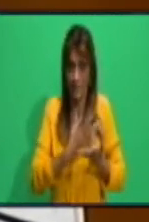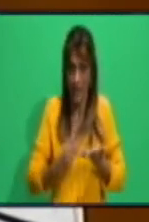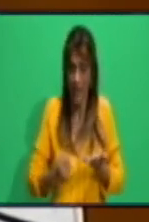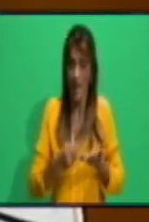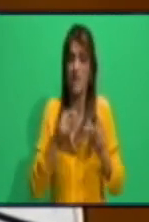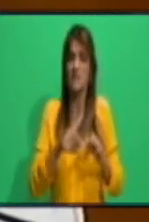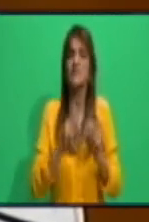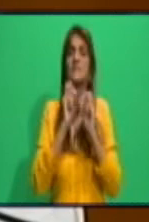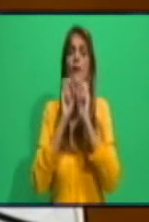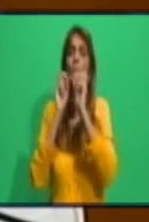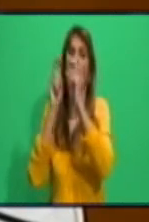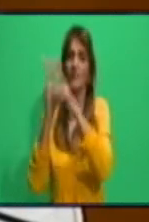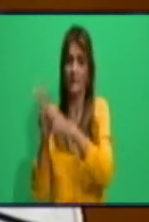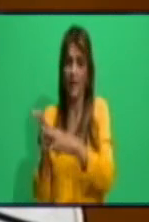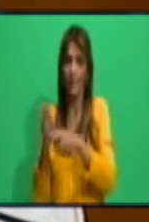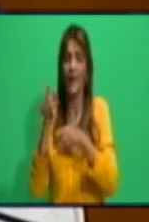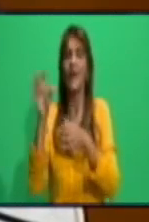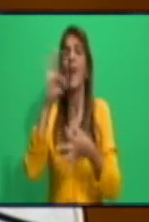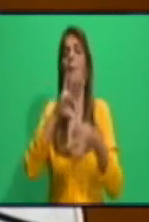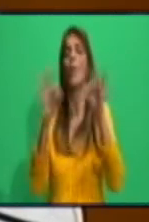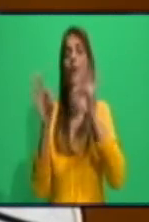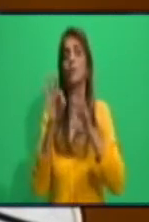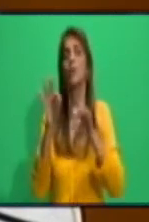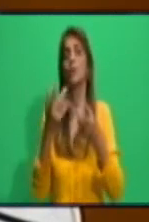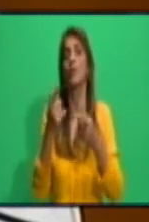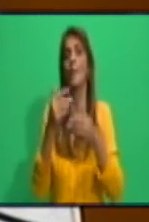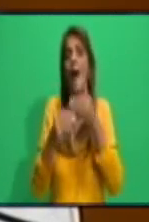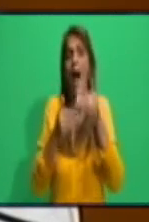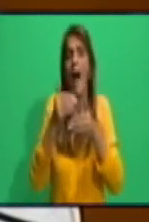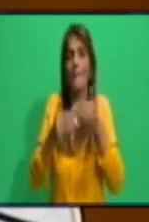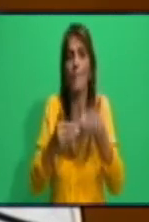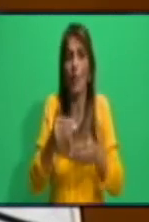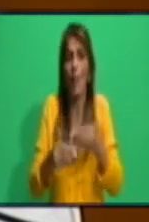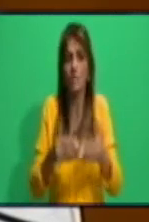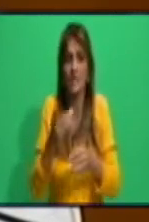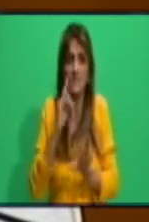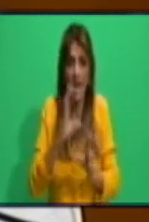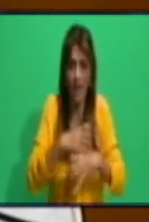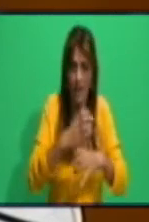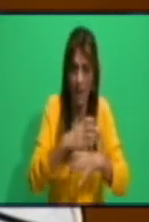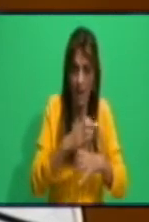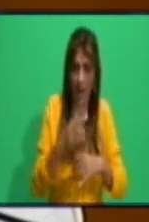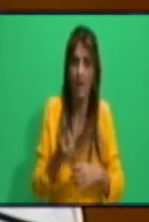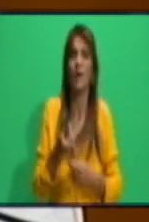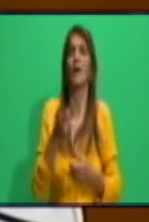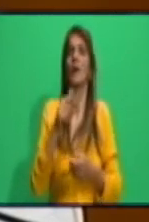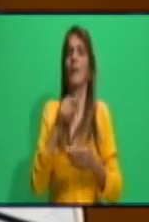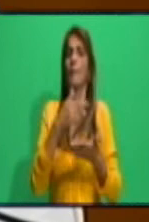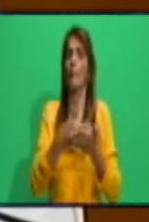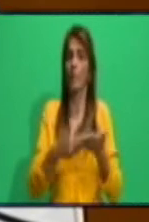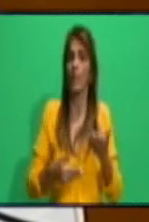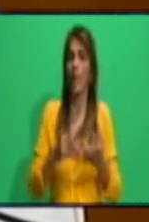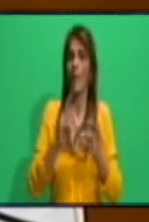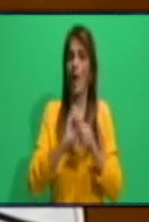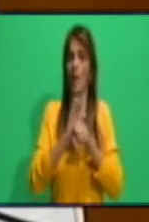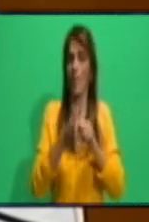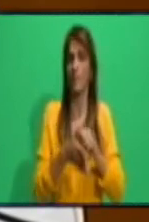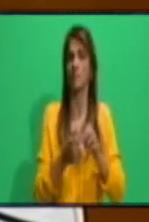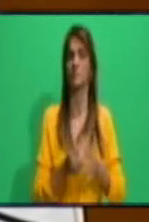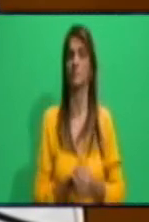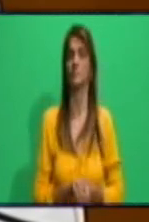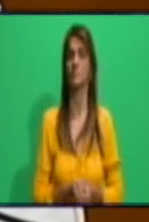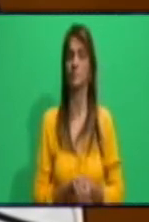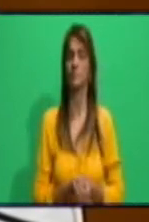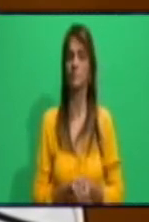procesar definitivamente. Yo quería referirme ahorita a lo que usted le preguntaba a la doctora Irai y tiene que ver con el número de contactos que se han